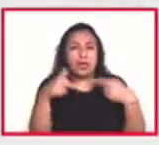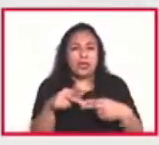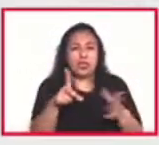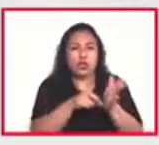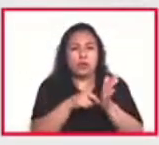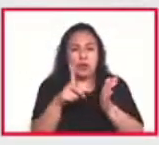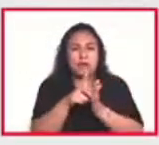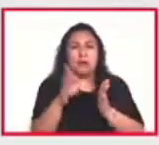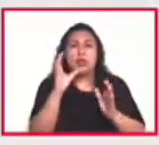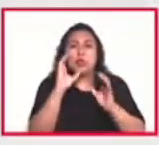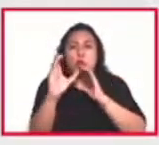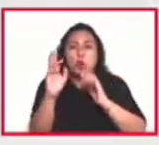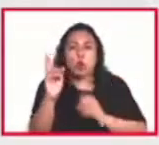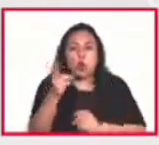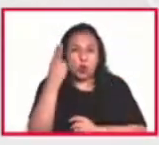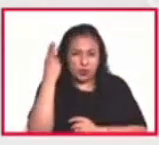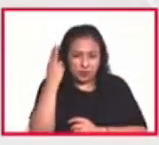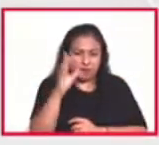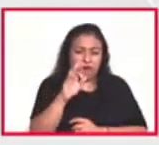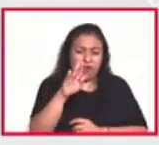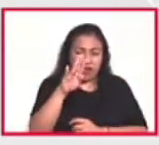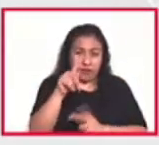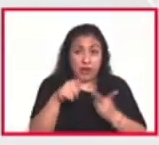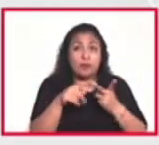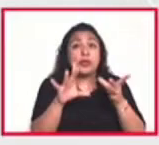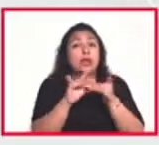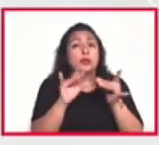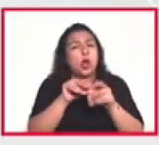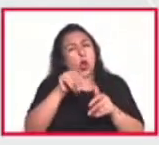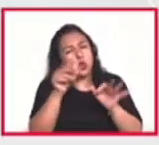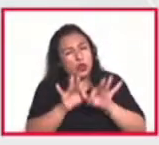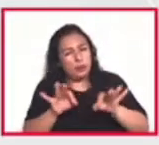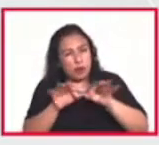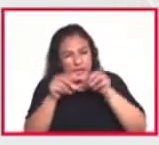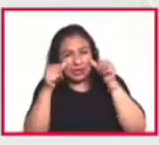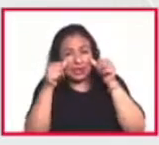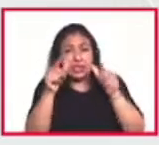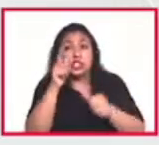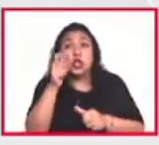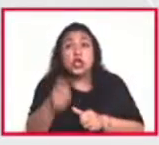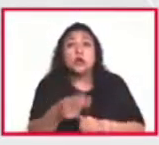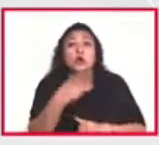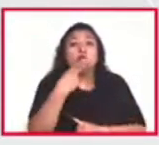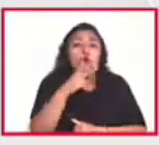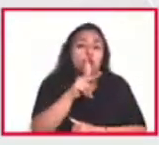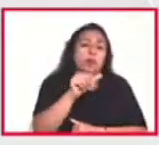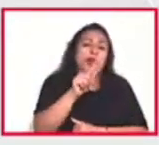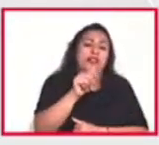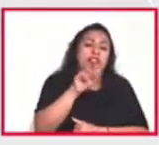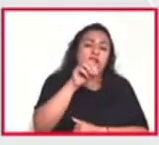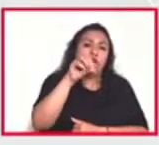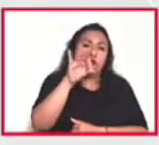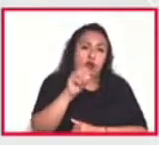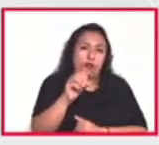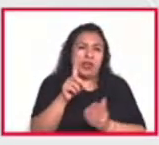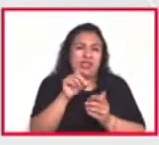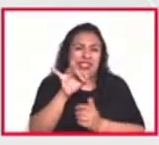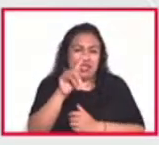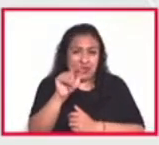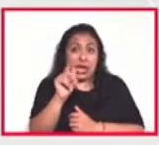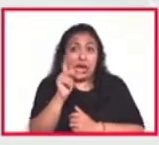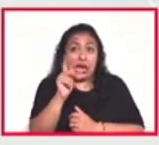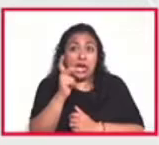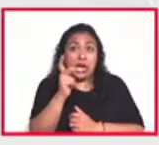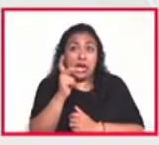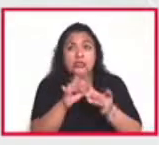la Universidad Pompeu Fabra, destacó que otro elemento a tomar en cuenta son las plataformas digitales, las cuales describe como